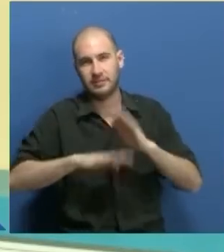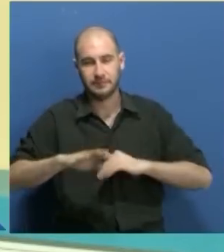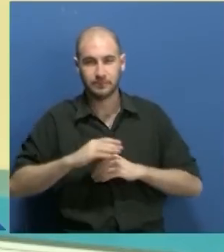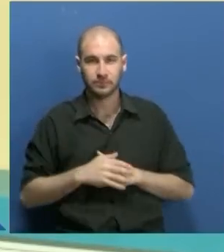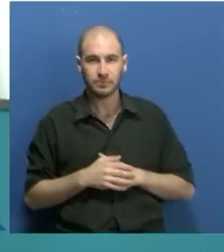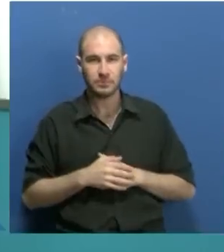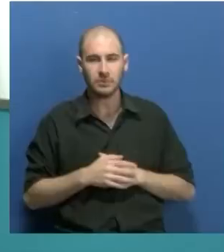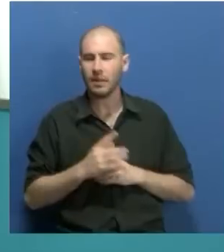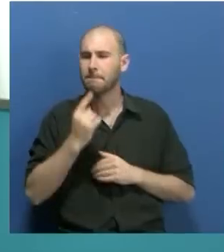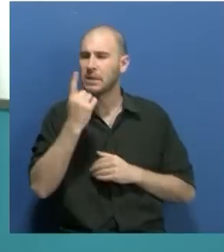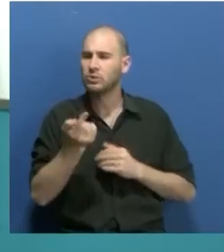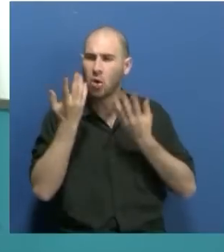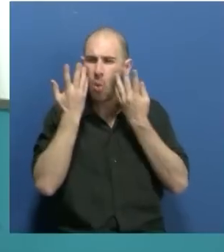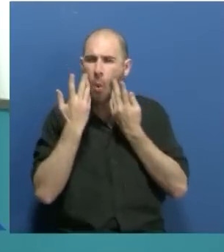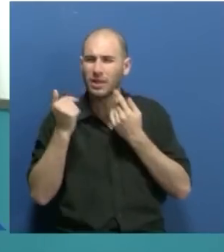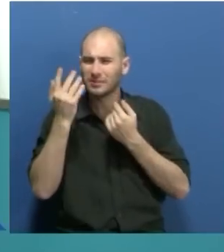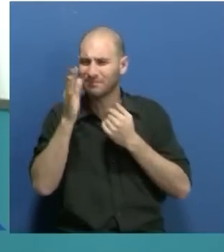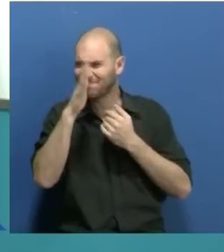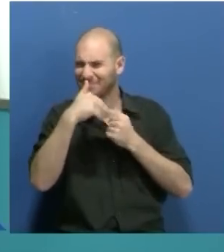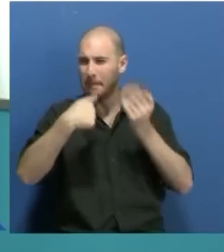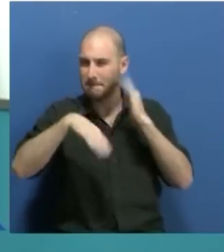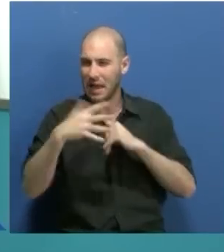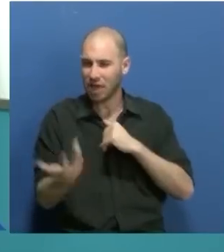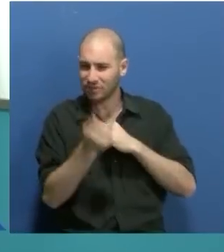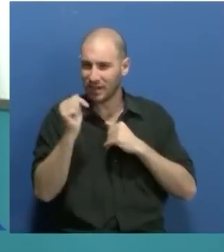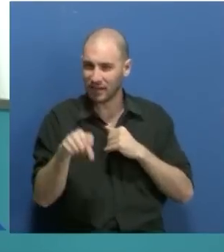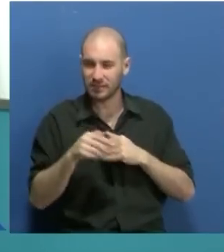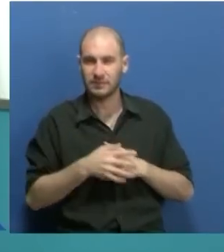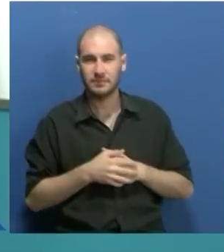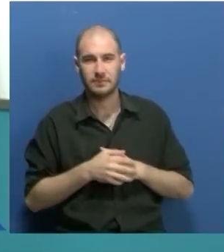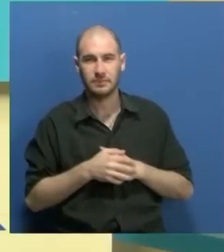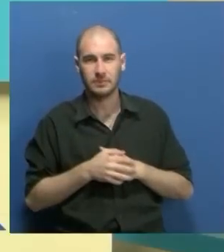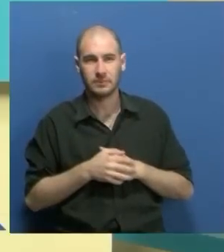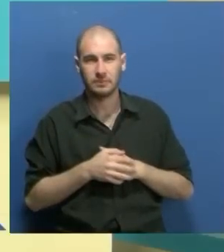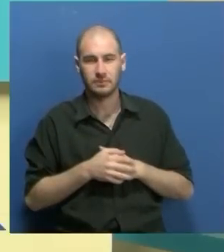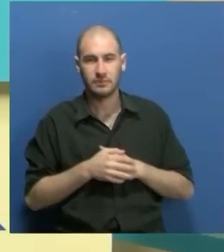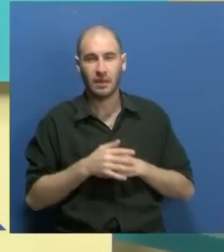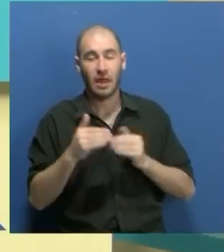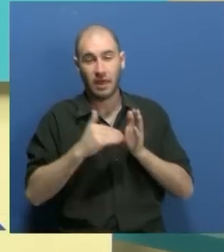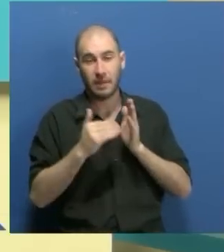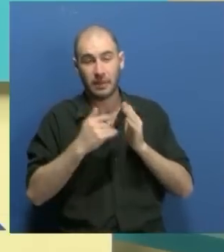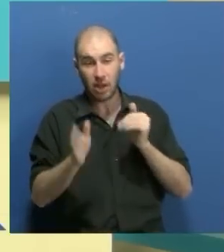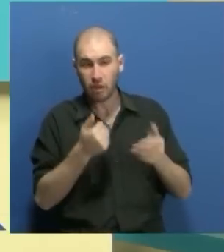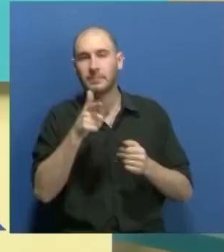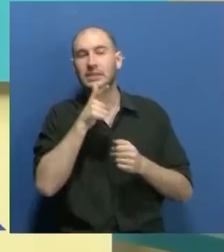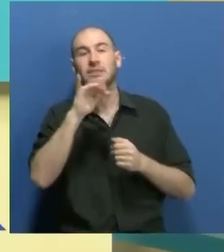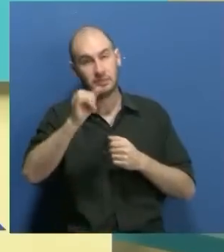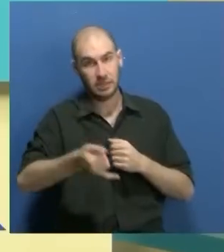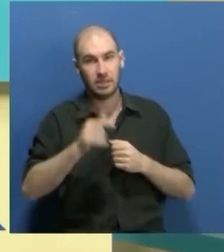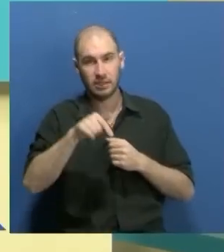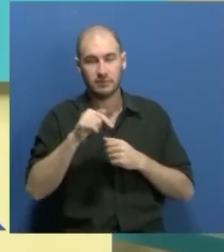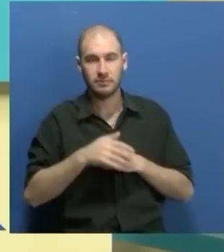claro. ¿Son los restos óseos más antiguos encontrados en la zona? De acuerdo a lo que tenemos relevado, sí. Sí,